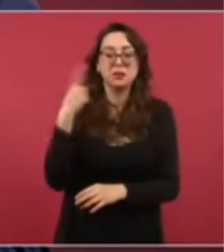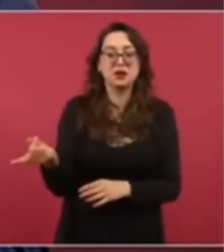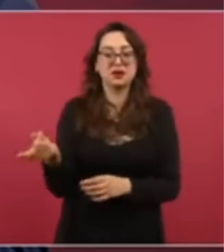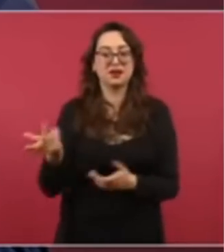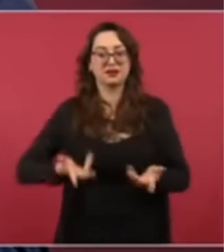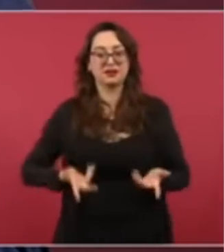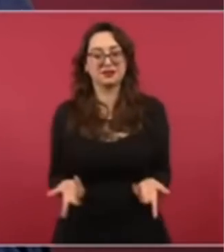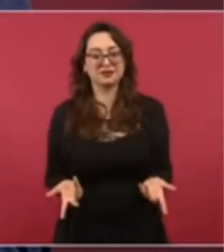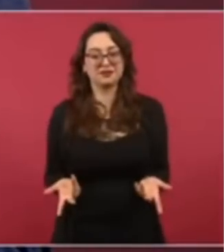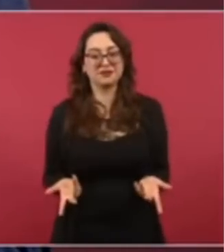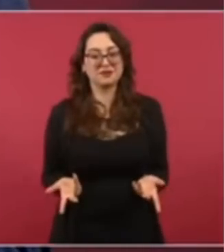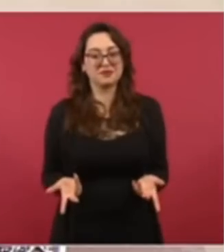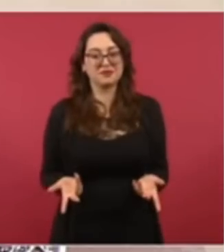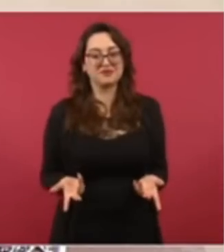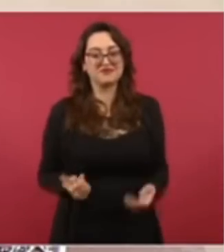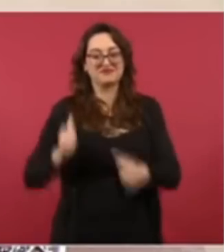al Congreso de Estados Unidos.